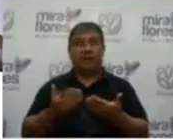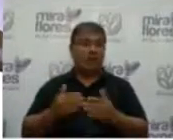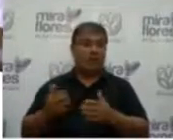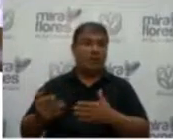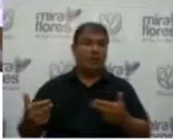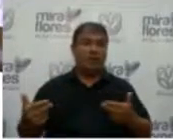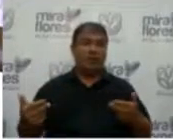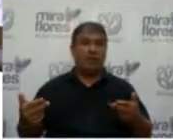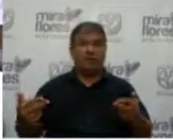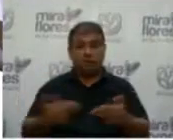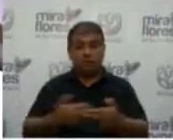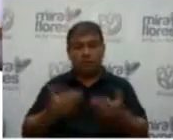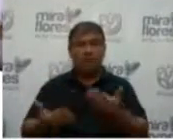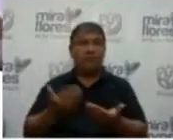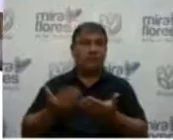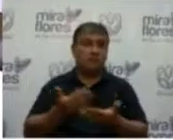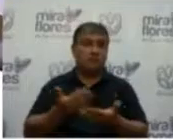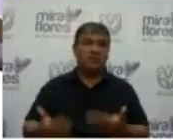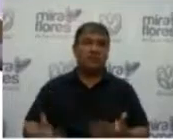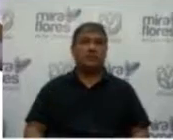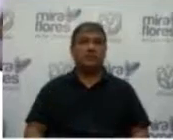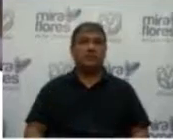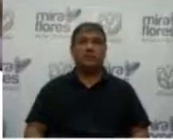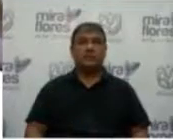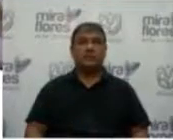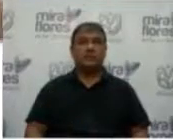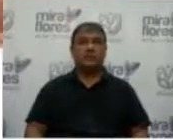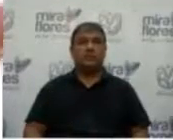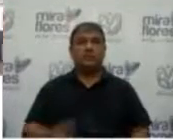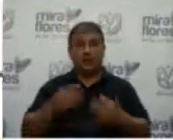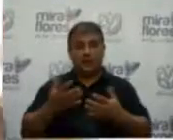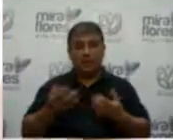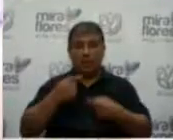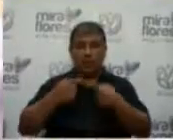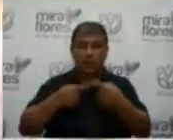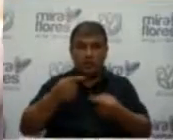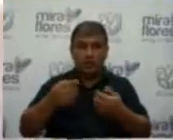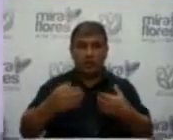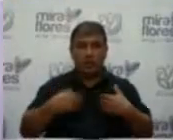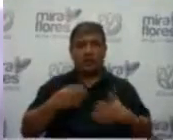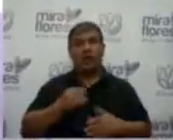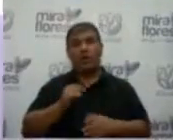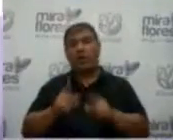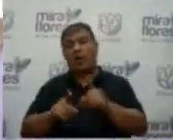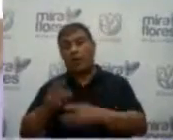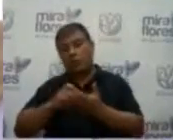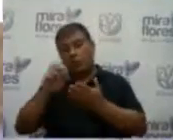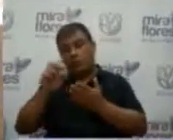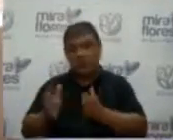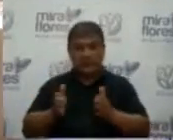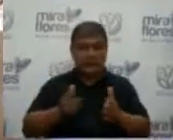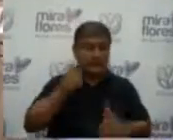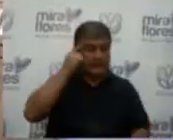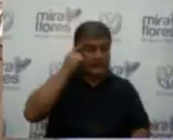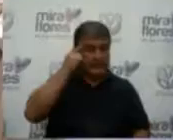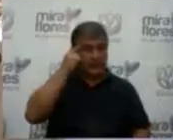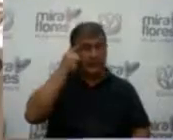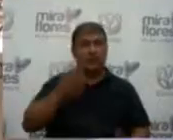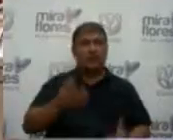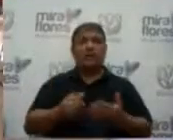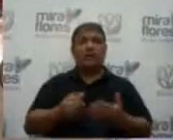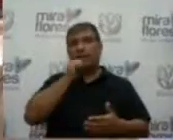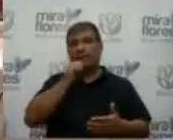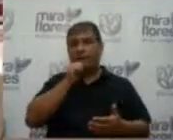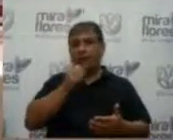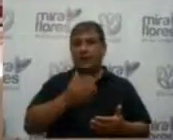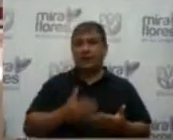fluido. Gracias, señor alcalde. Quiero contarle que tenemos algunos proyectos también ahí. Lo que